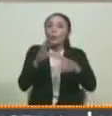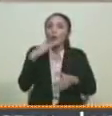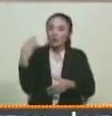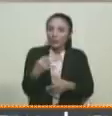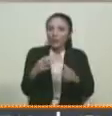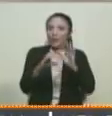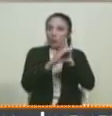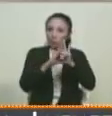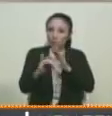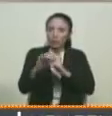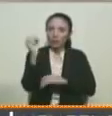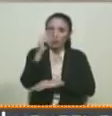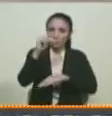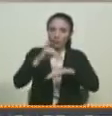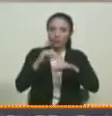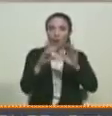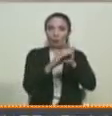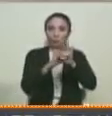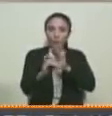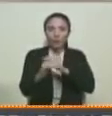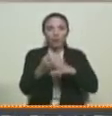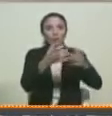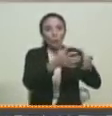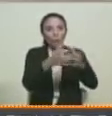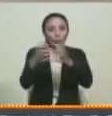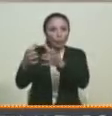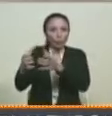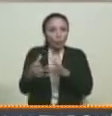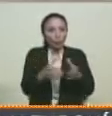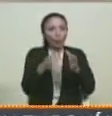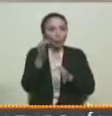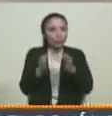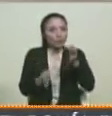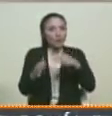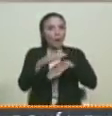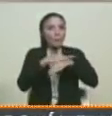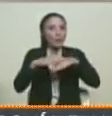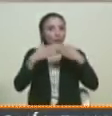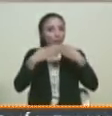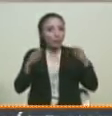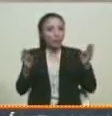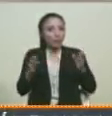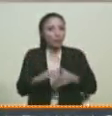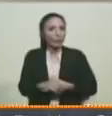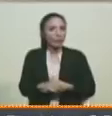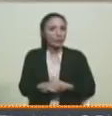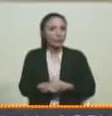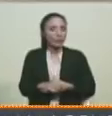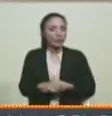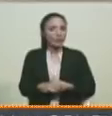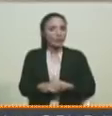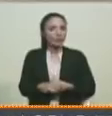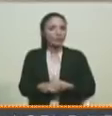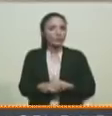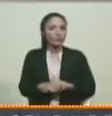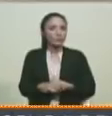Asamblea Constituyente y a los órganos del Poder Judicial y el Ministerio Público, un grupo